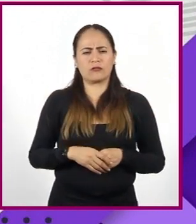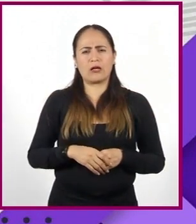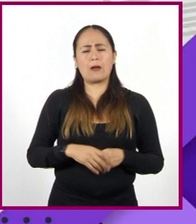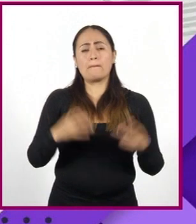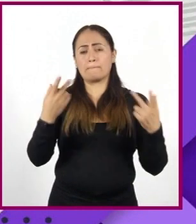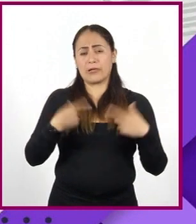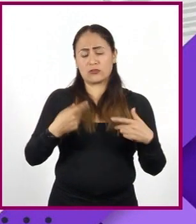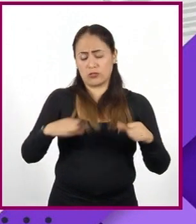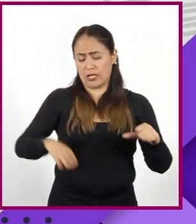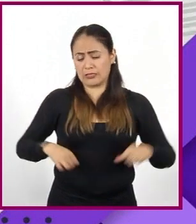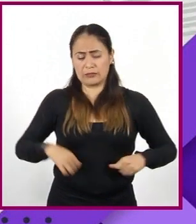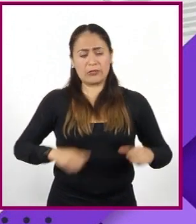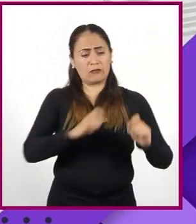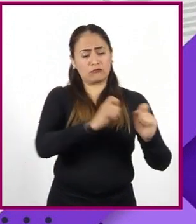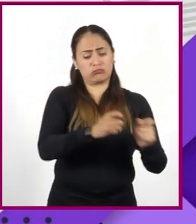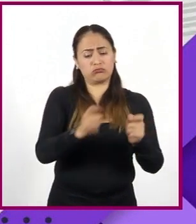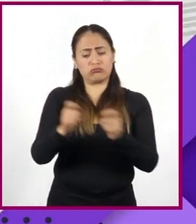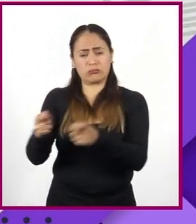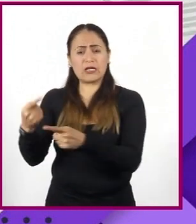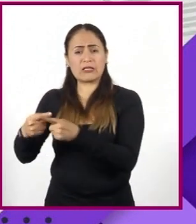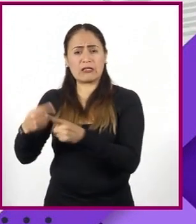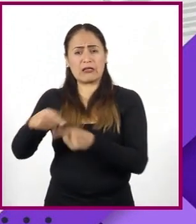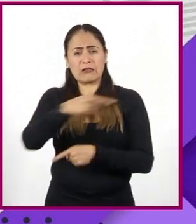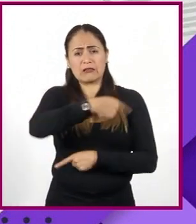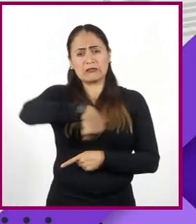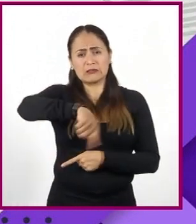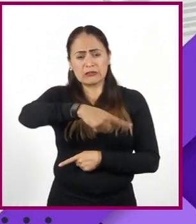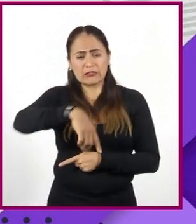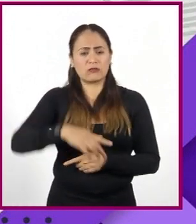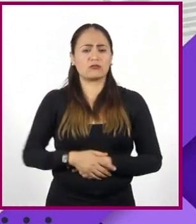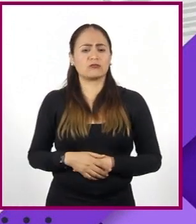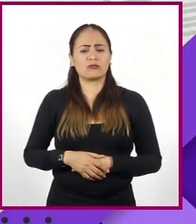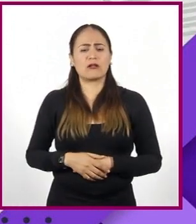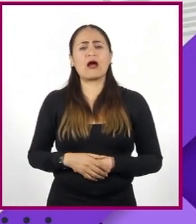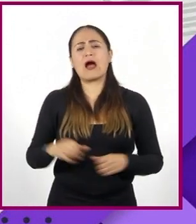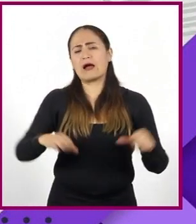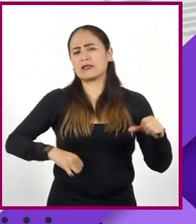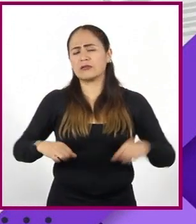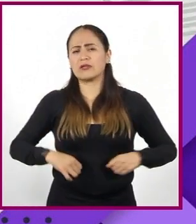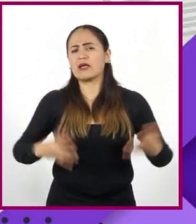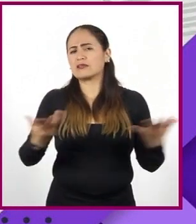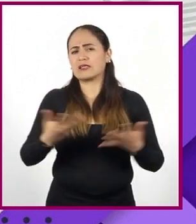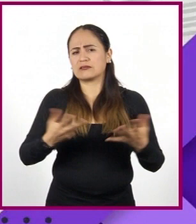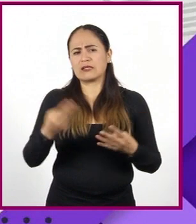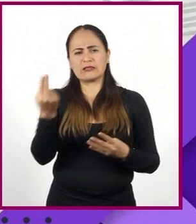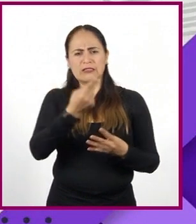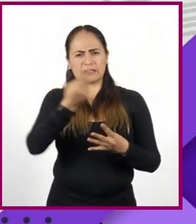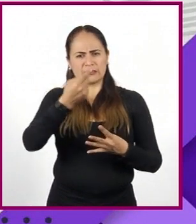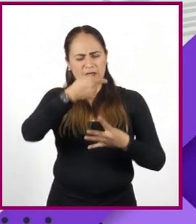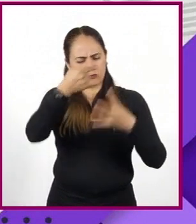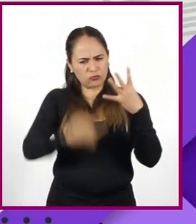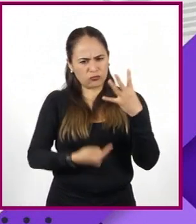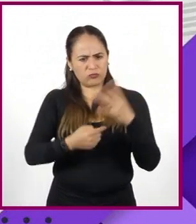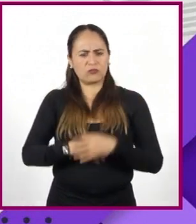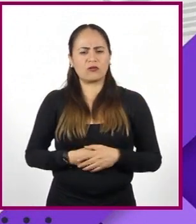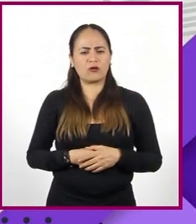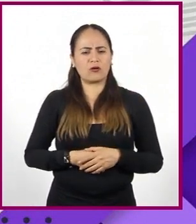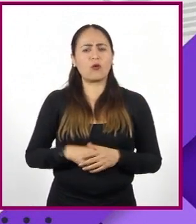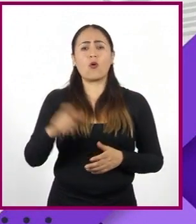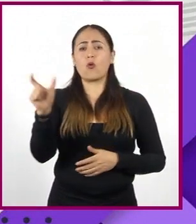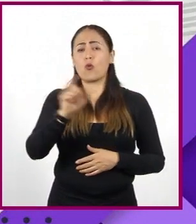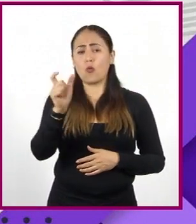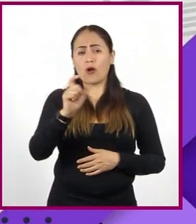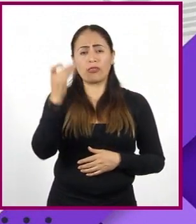actividad? ¿Qué necesitamos para realizar las actividades? ¿Cuándo haremos cada actividad y durante cuánto tiempo?